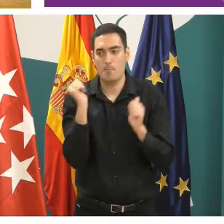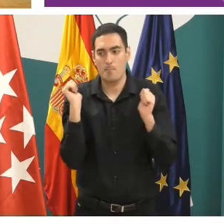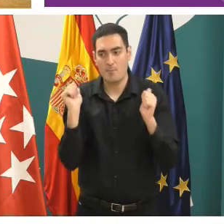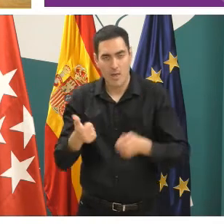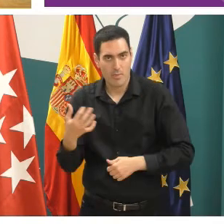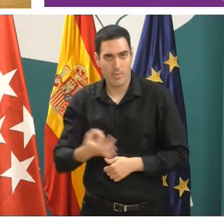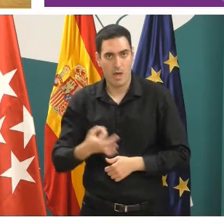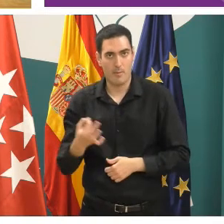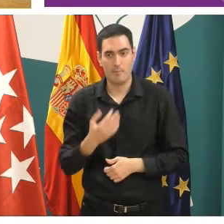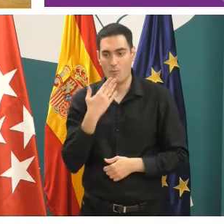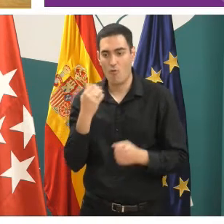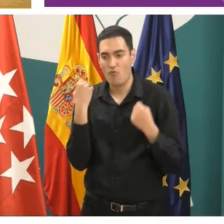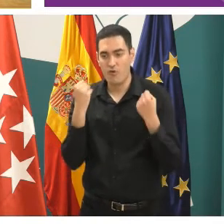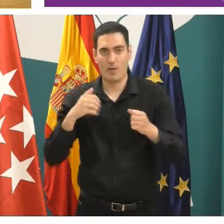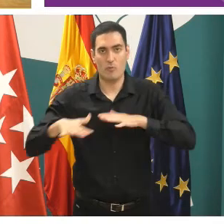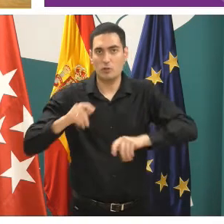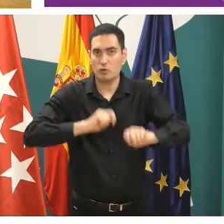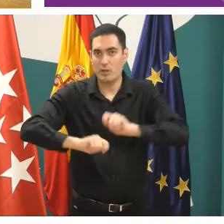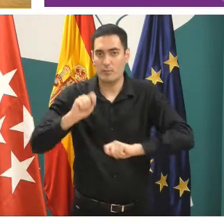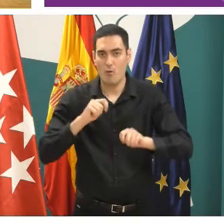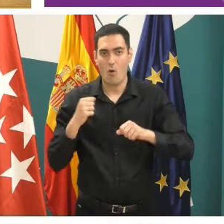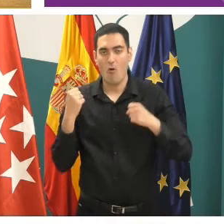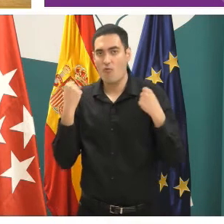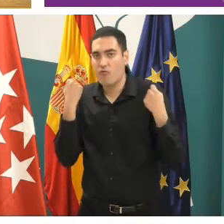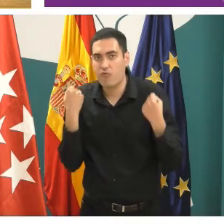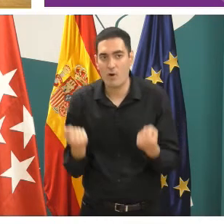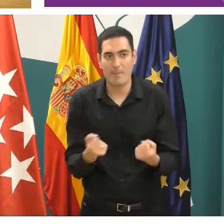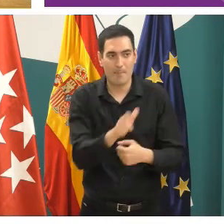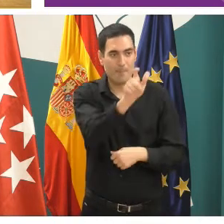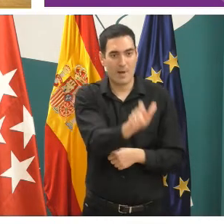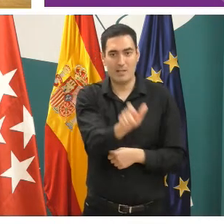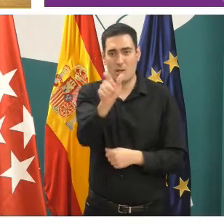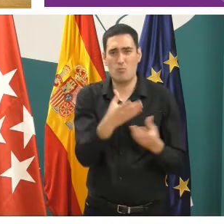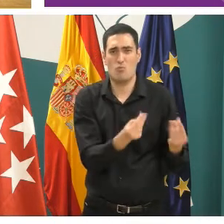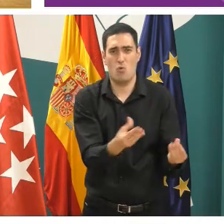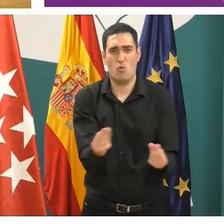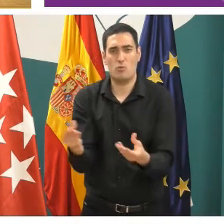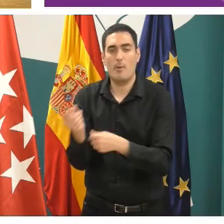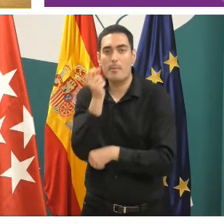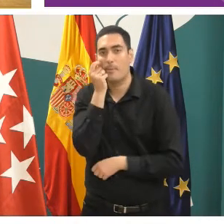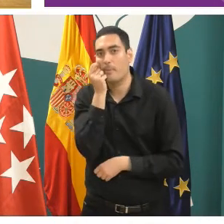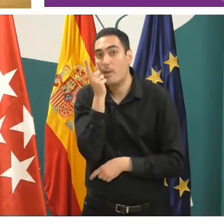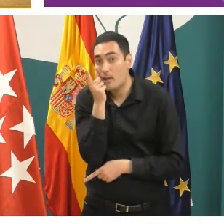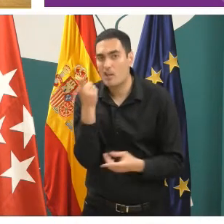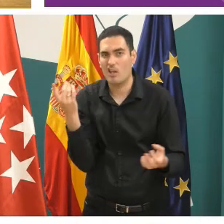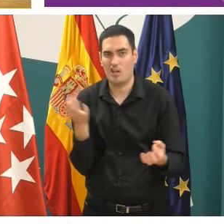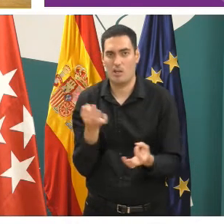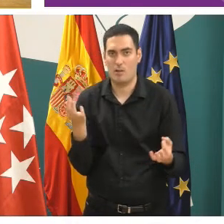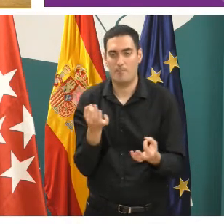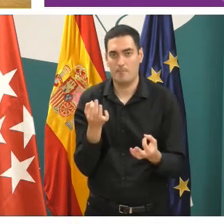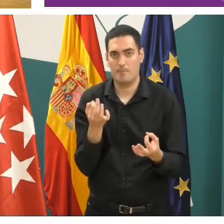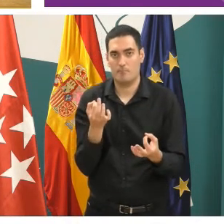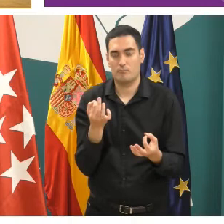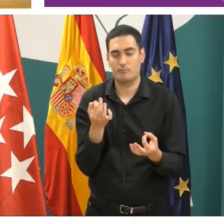¿no? La fuerza del movimiento asociativo, la fuerza de que muchas personas se dieron cuenta de que entre